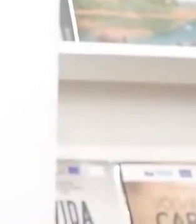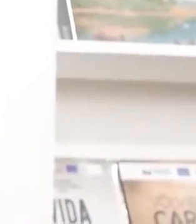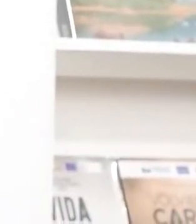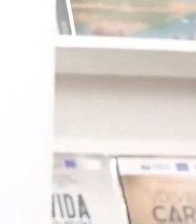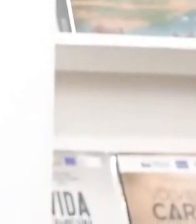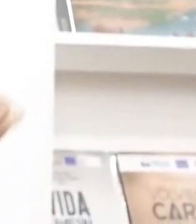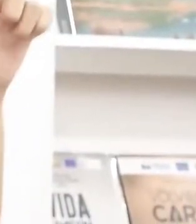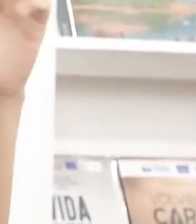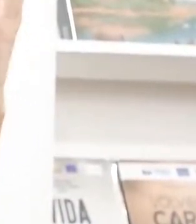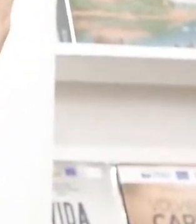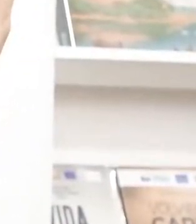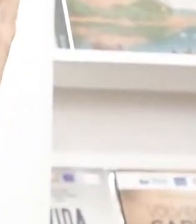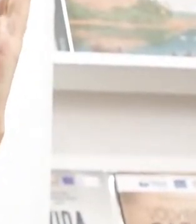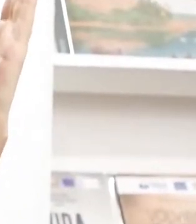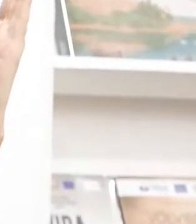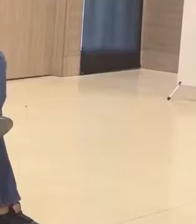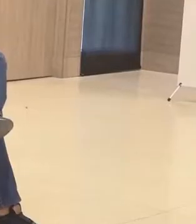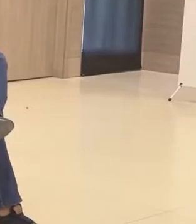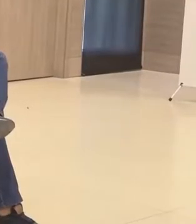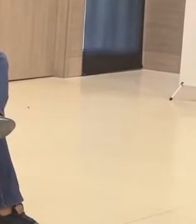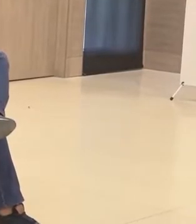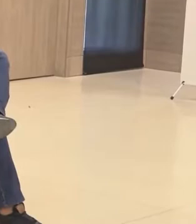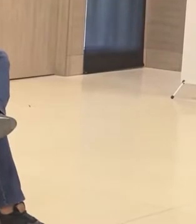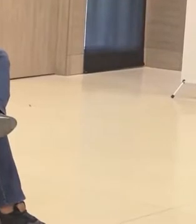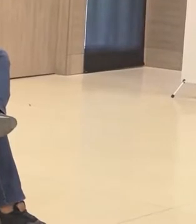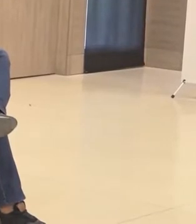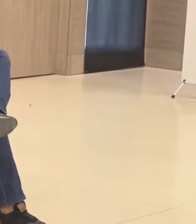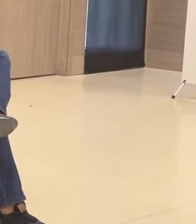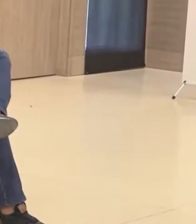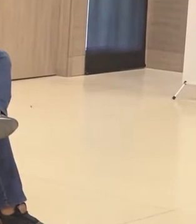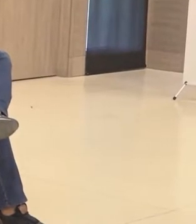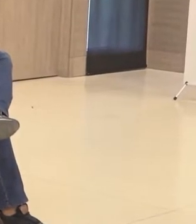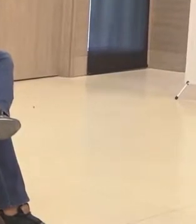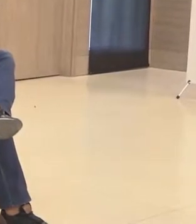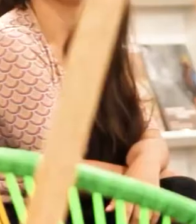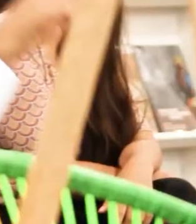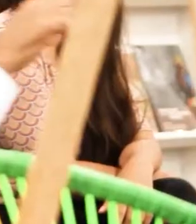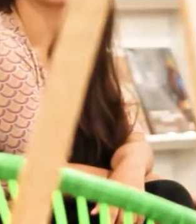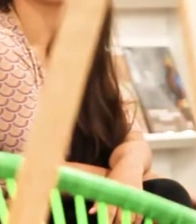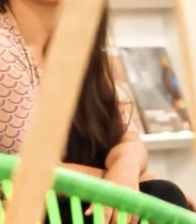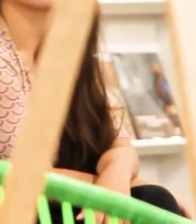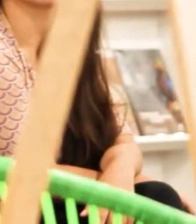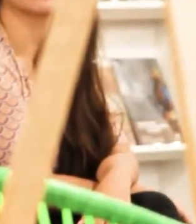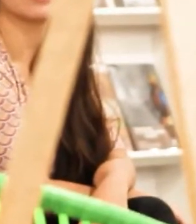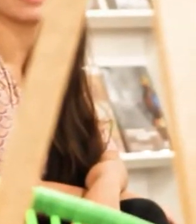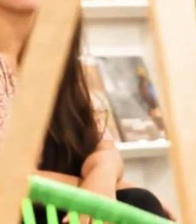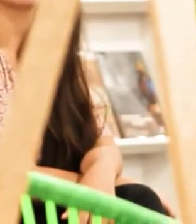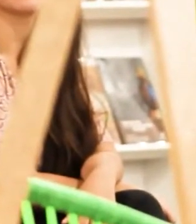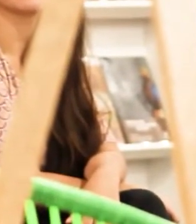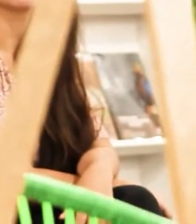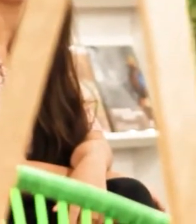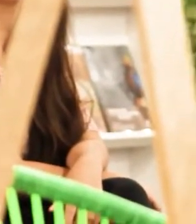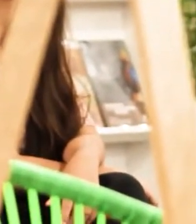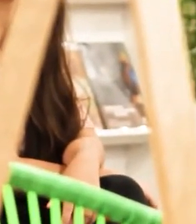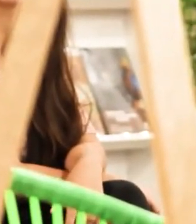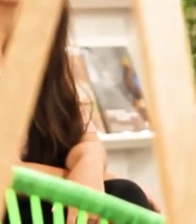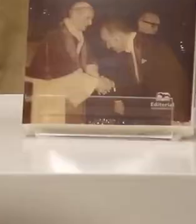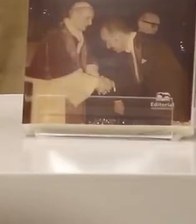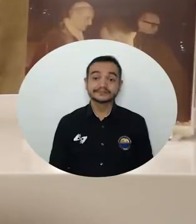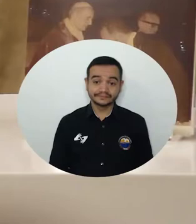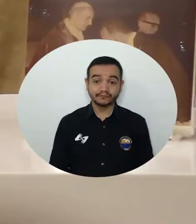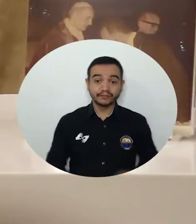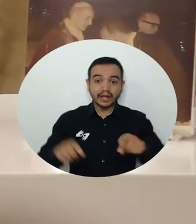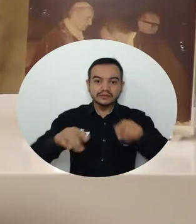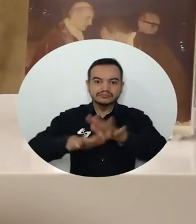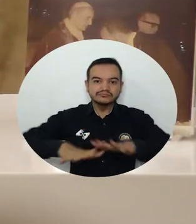una perspectiva de la comunidad sorda hacia la lectoescritura. Es la primera vez que se dan estos espacios y son espacios muy agradables para nosotros.